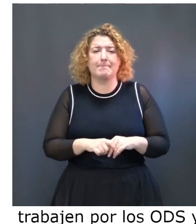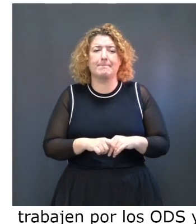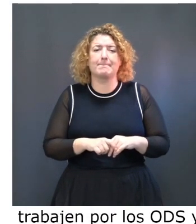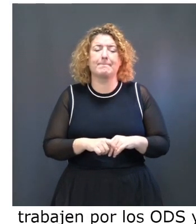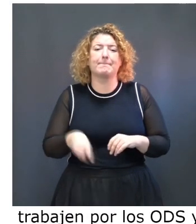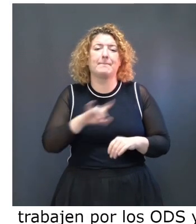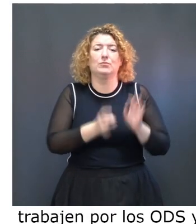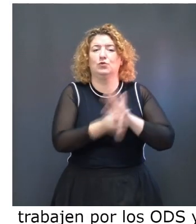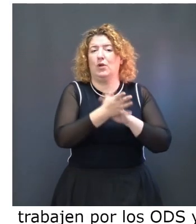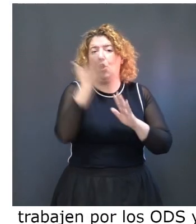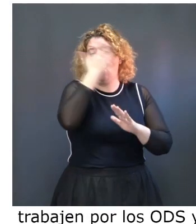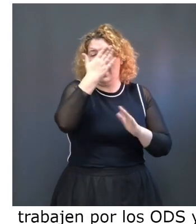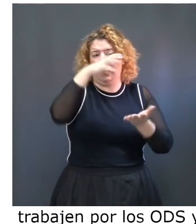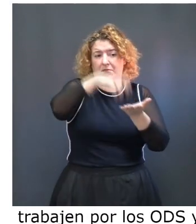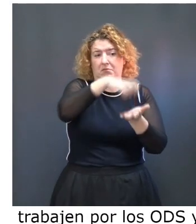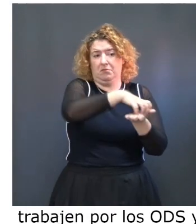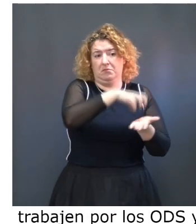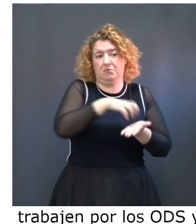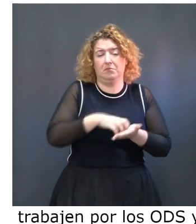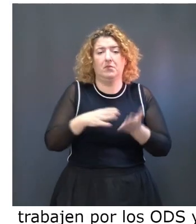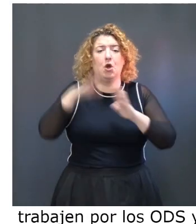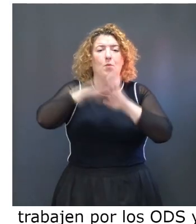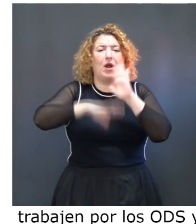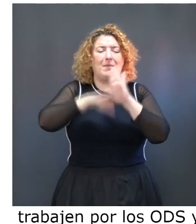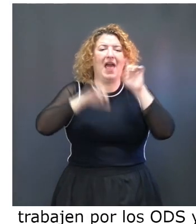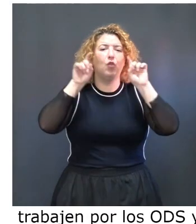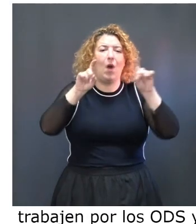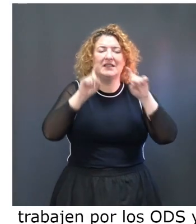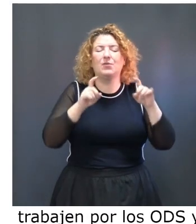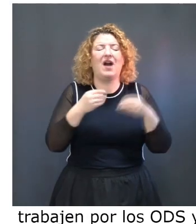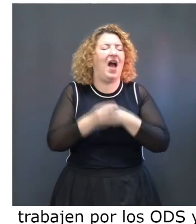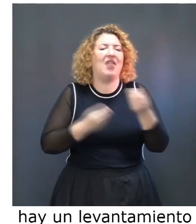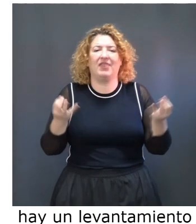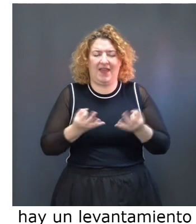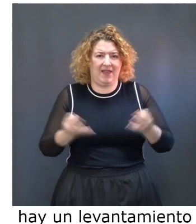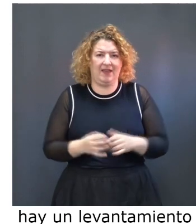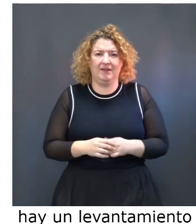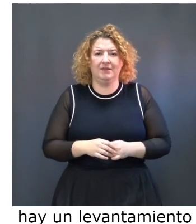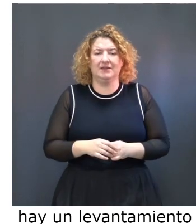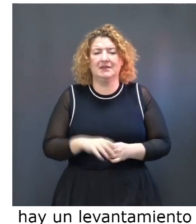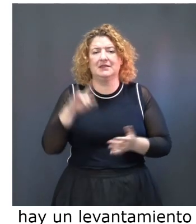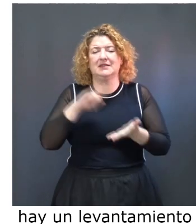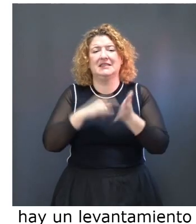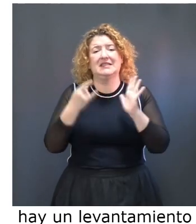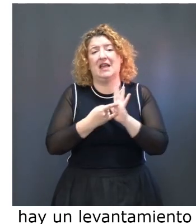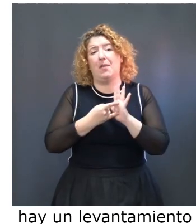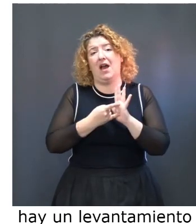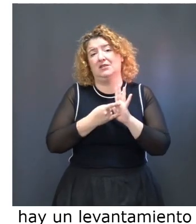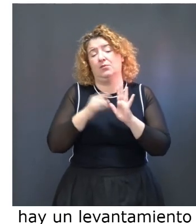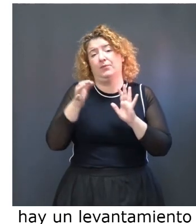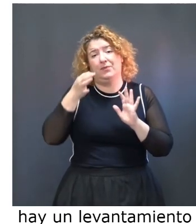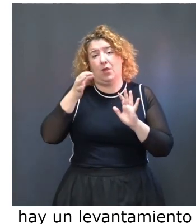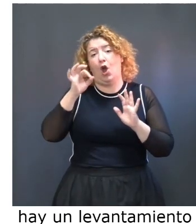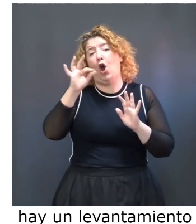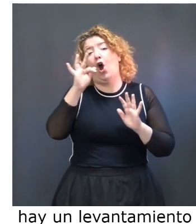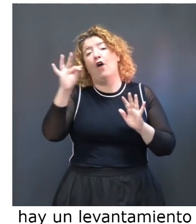cantidad de escuelas y de programas educativos que lo que hacen también es trabajar sistemas offline, porque como tú has